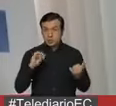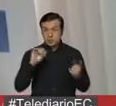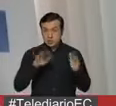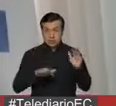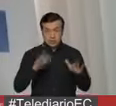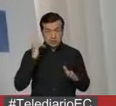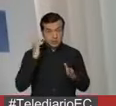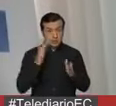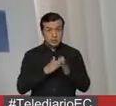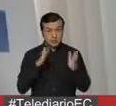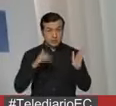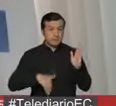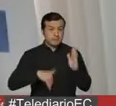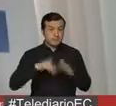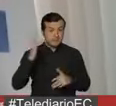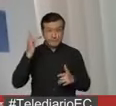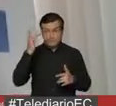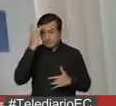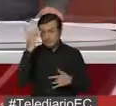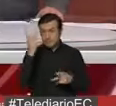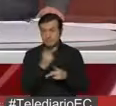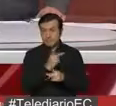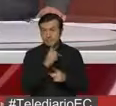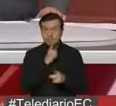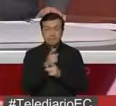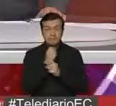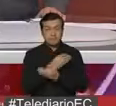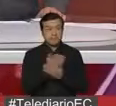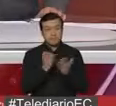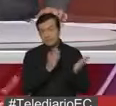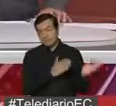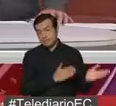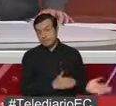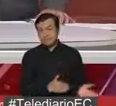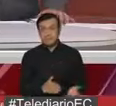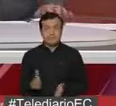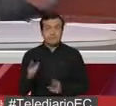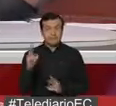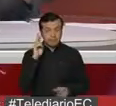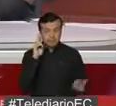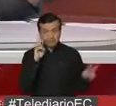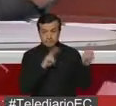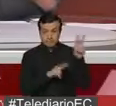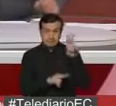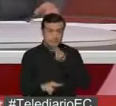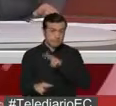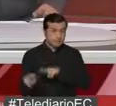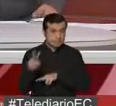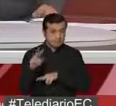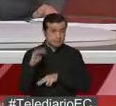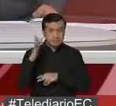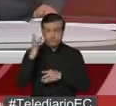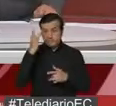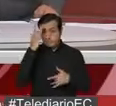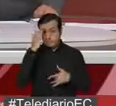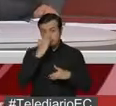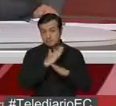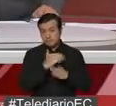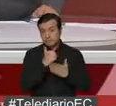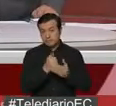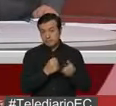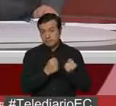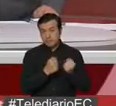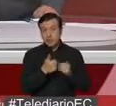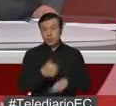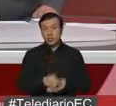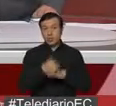quincena. Y frente a esta realidad, ¿qué es lo que tienen previsto llevar a cabo o enfrentar también las autoridades de esta realidad?